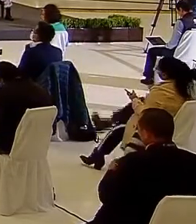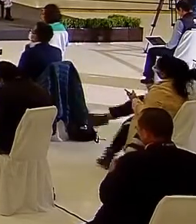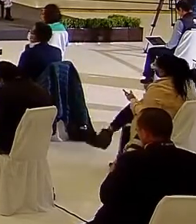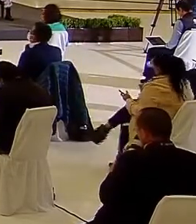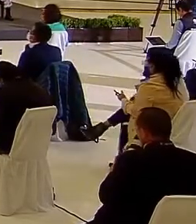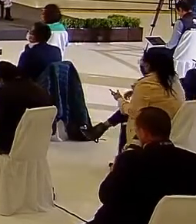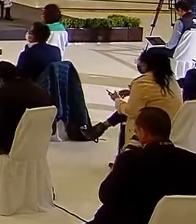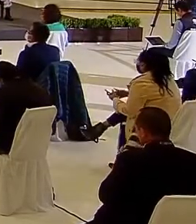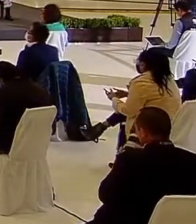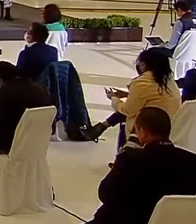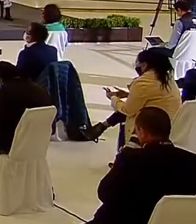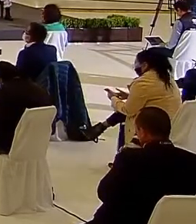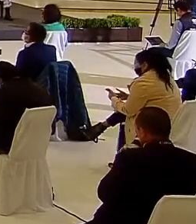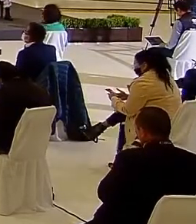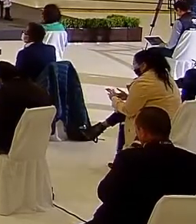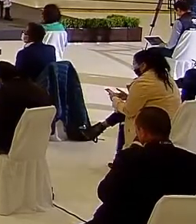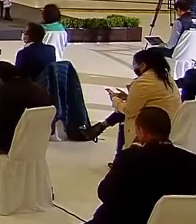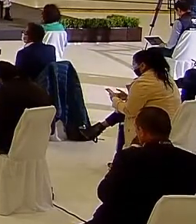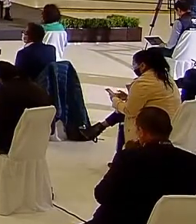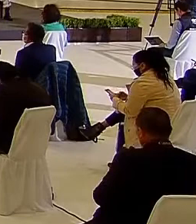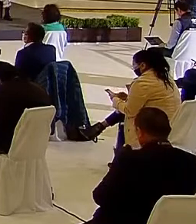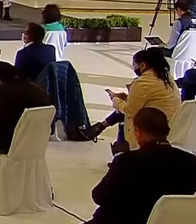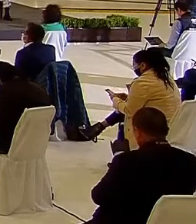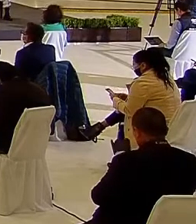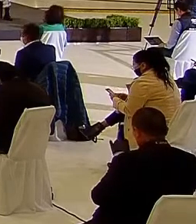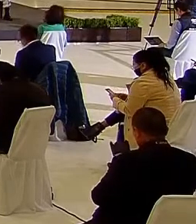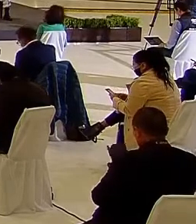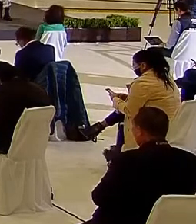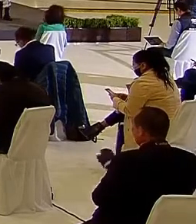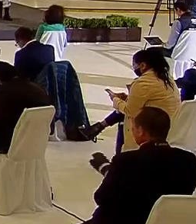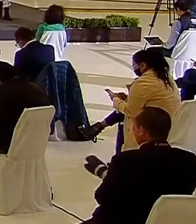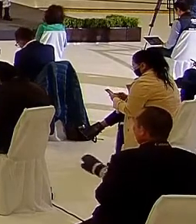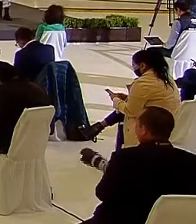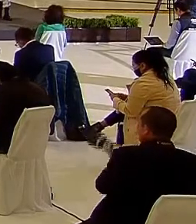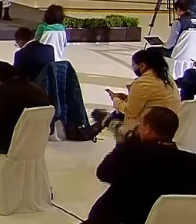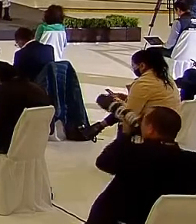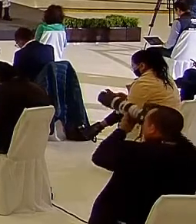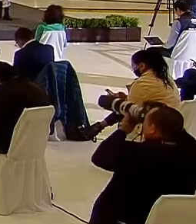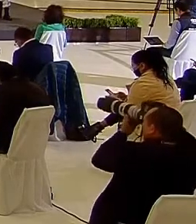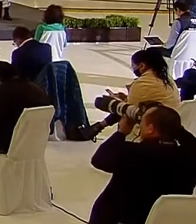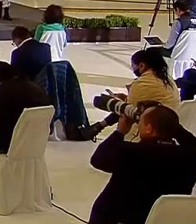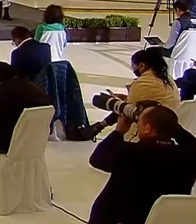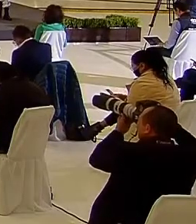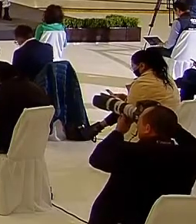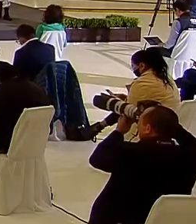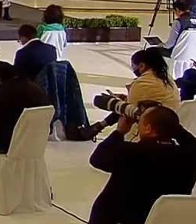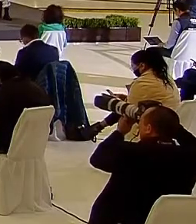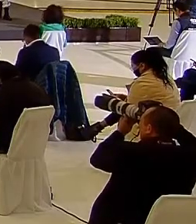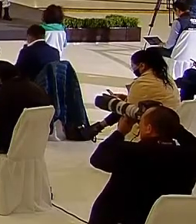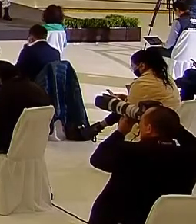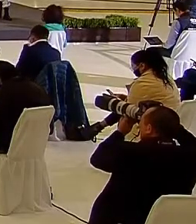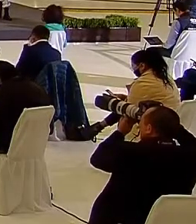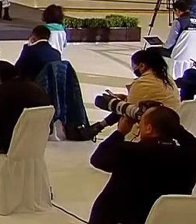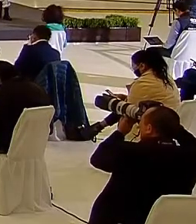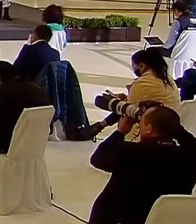Prieto, porque recuerden que la venta de